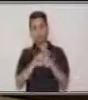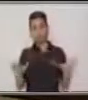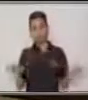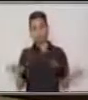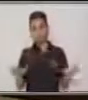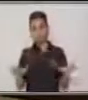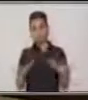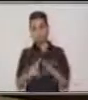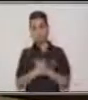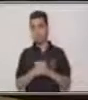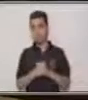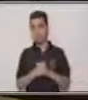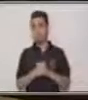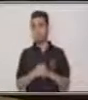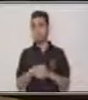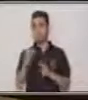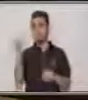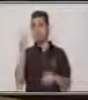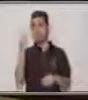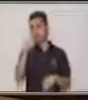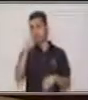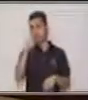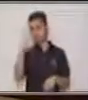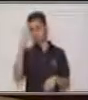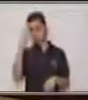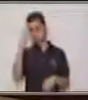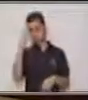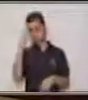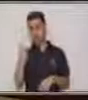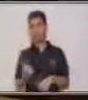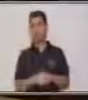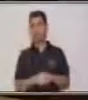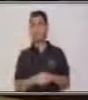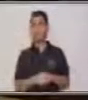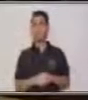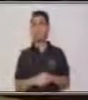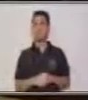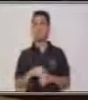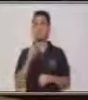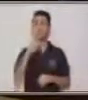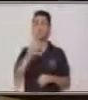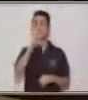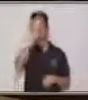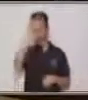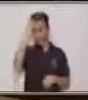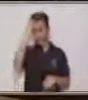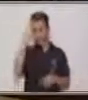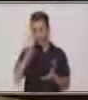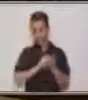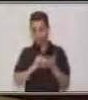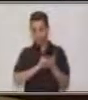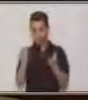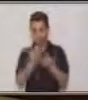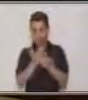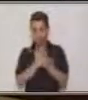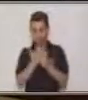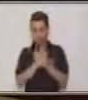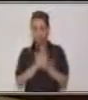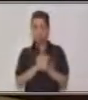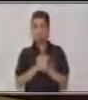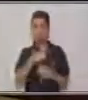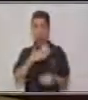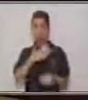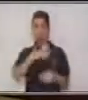clase. Hay algo importante, ten presente guardar pues tus trabajos y anotaciones en el portafolio Aprendo en Casa,